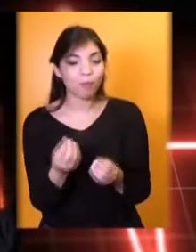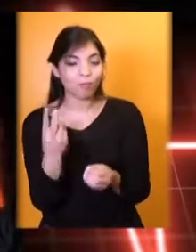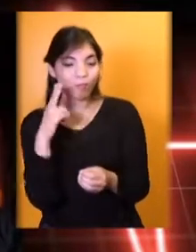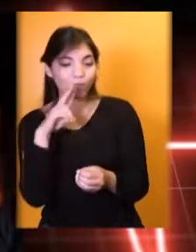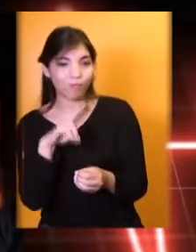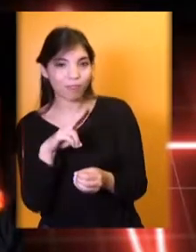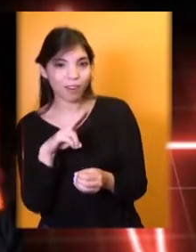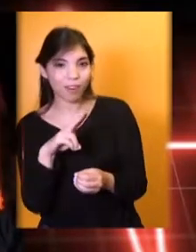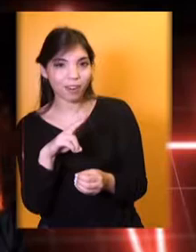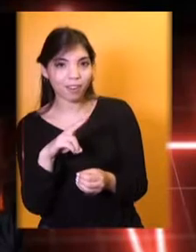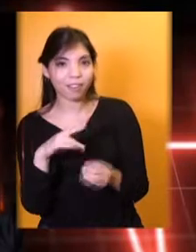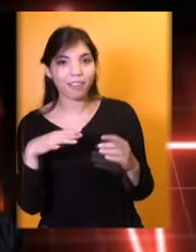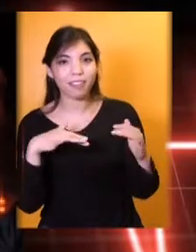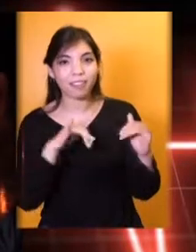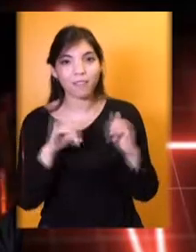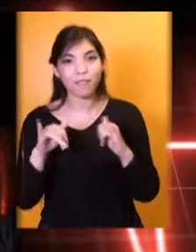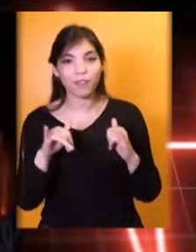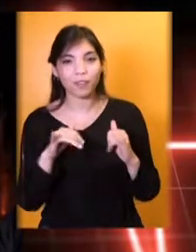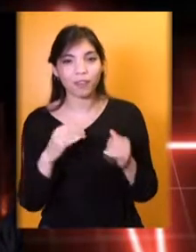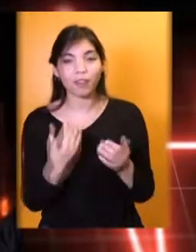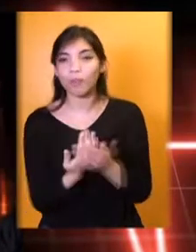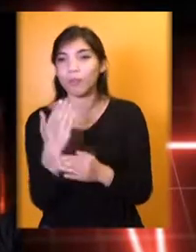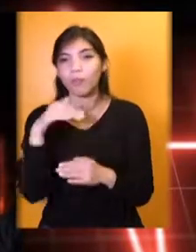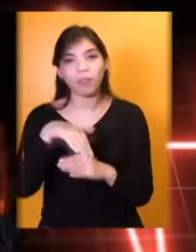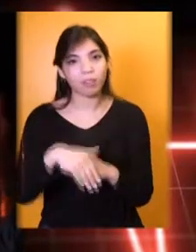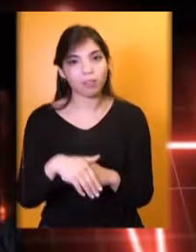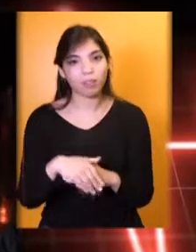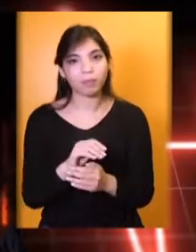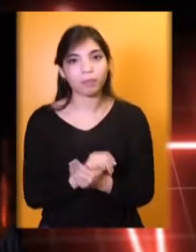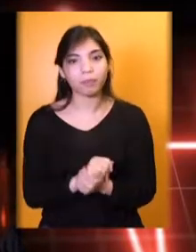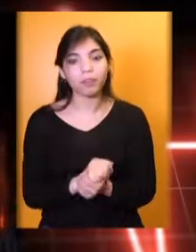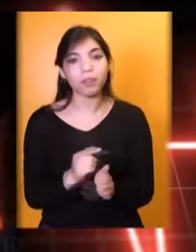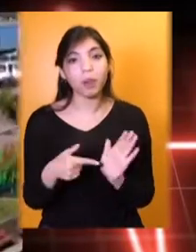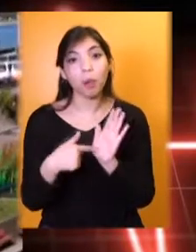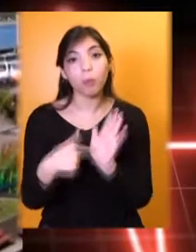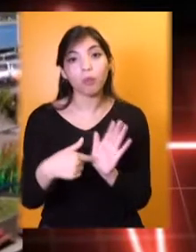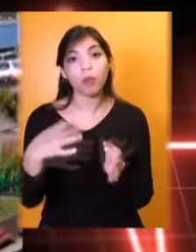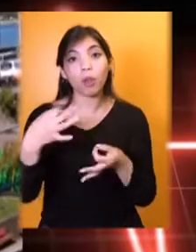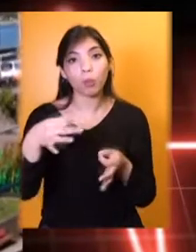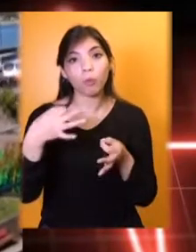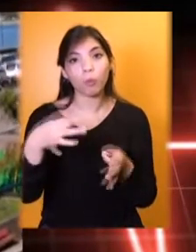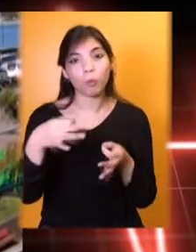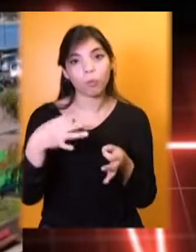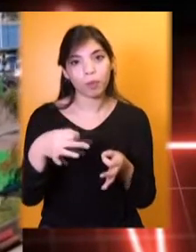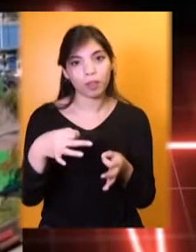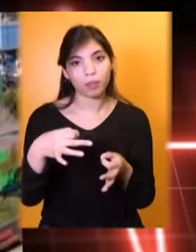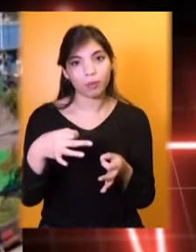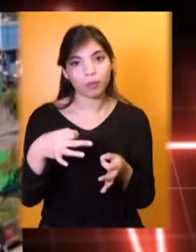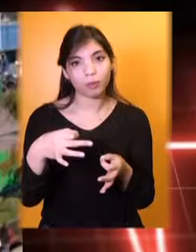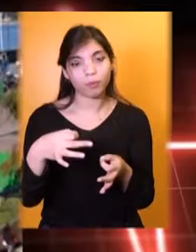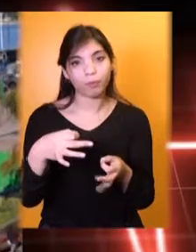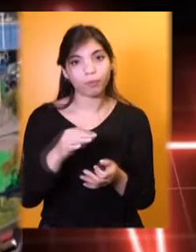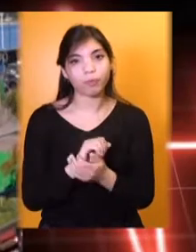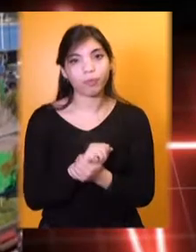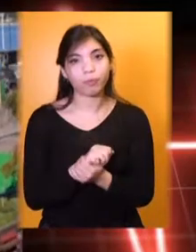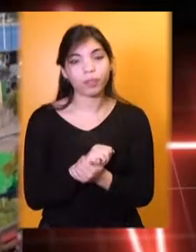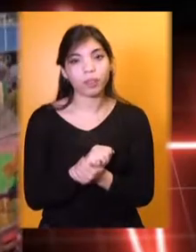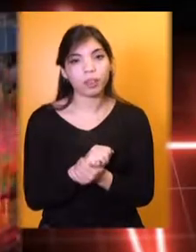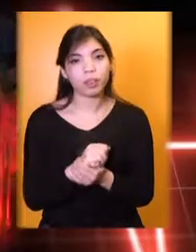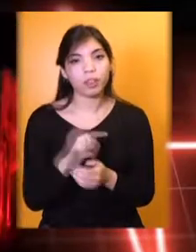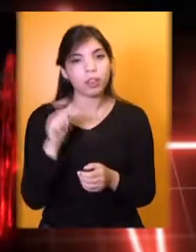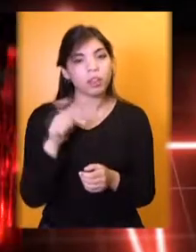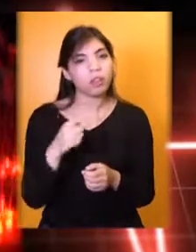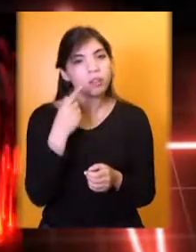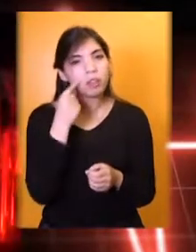horas, la pileta va a estar encendida a toda hora. De ser aceptados los documentos que se presentarán ante la Superintendencia de Electricidad y Combustibles SEC en